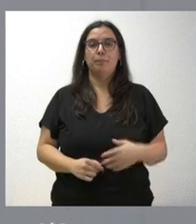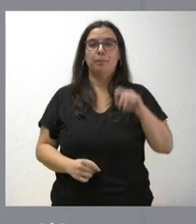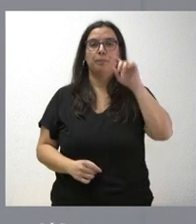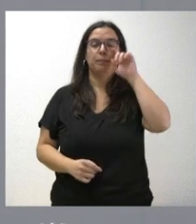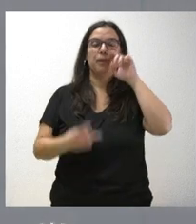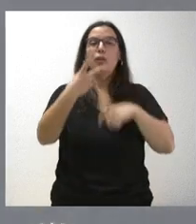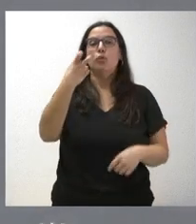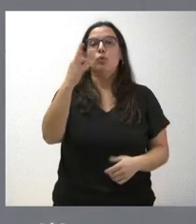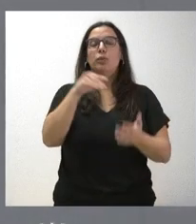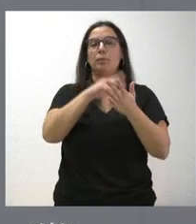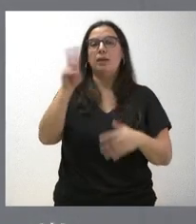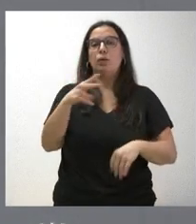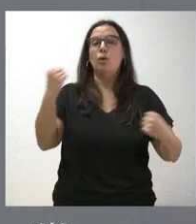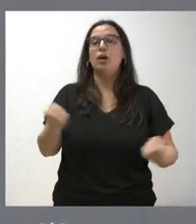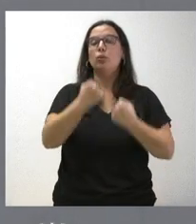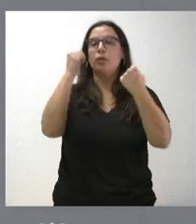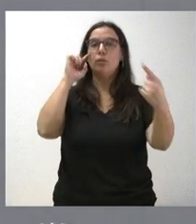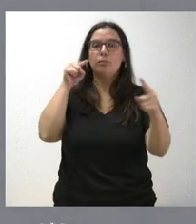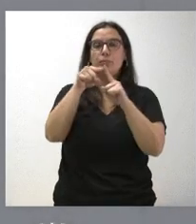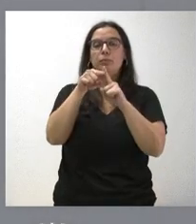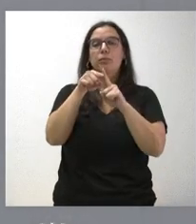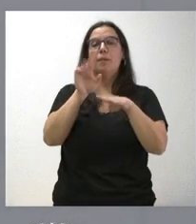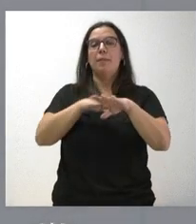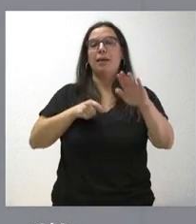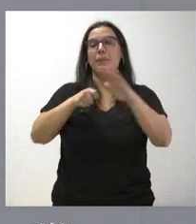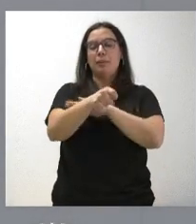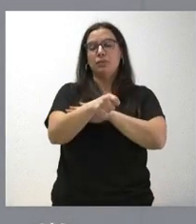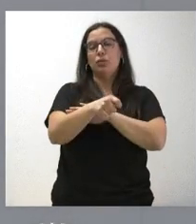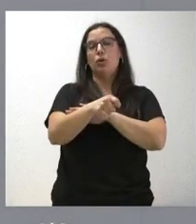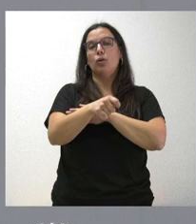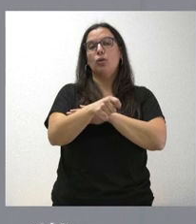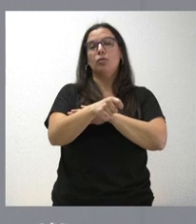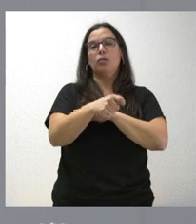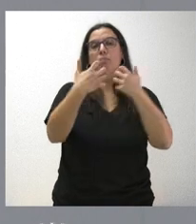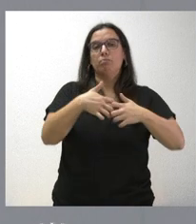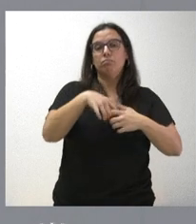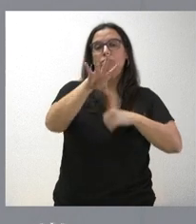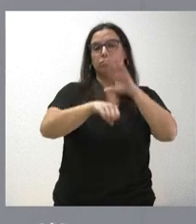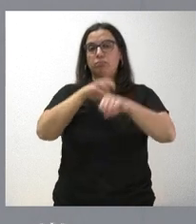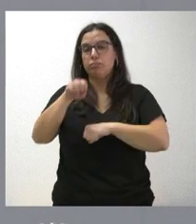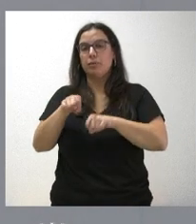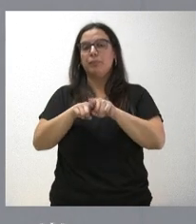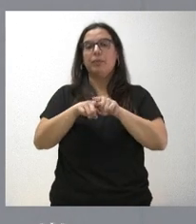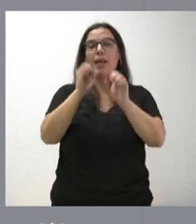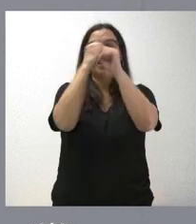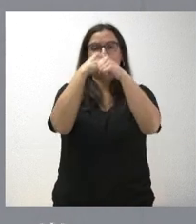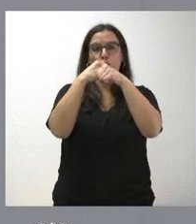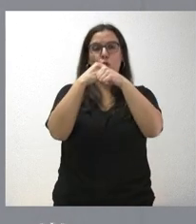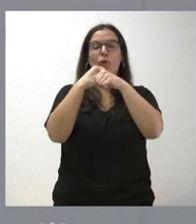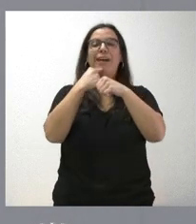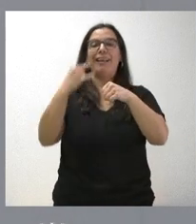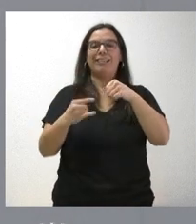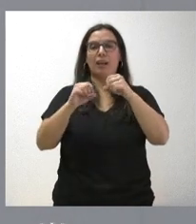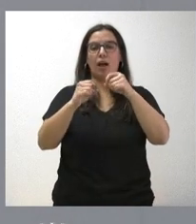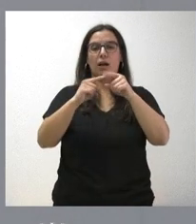250,000 es la actuación que se destina para inversiones En equipos y maquinaria en el laboratorio de calibración eléctrica de Castilla y